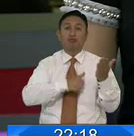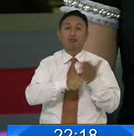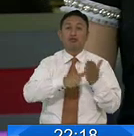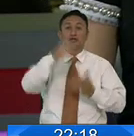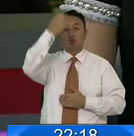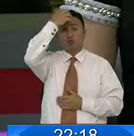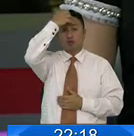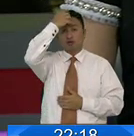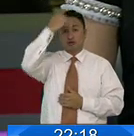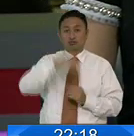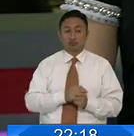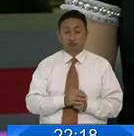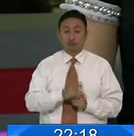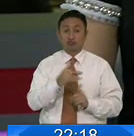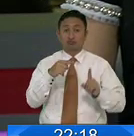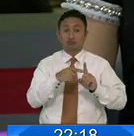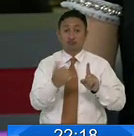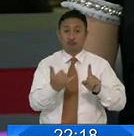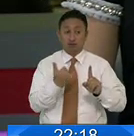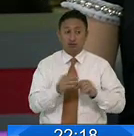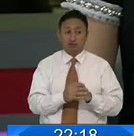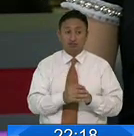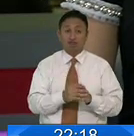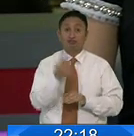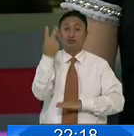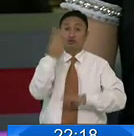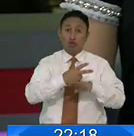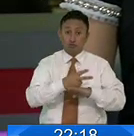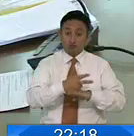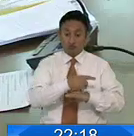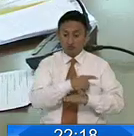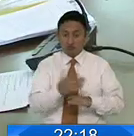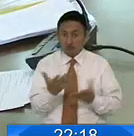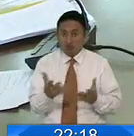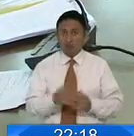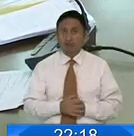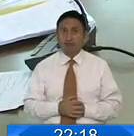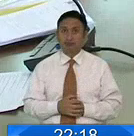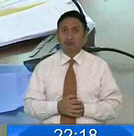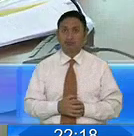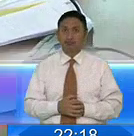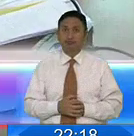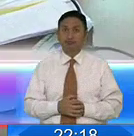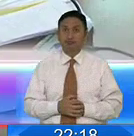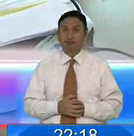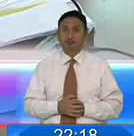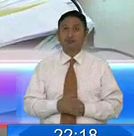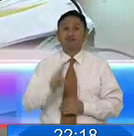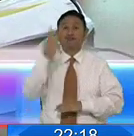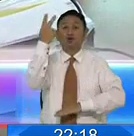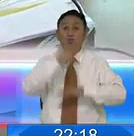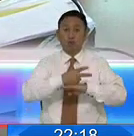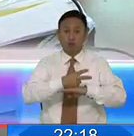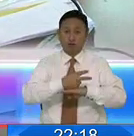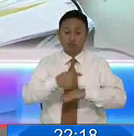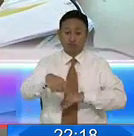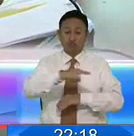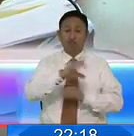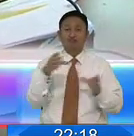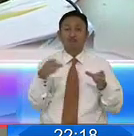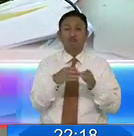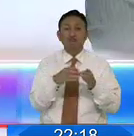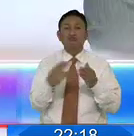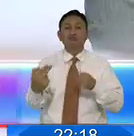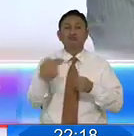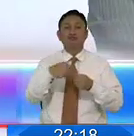quien se ha ausentado por dos ocasiones por segunda ocasión la comisión de participación ciudadana